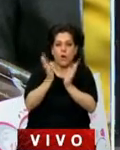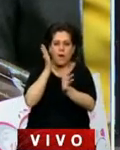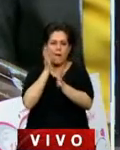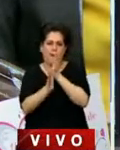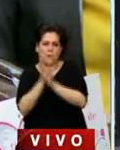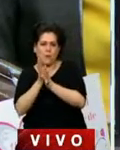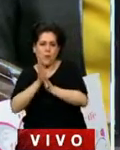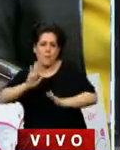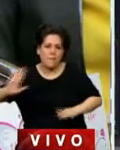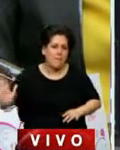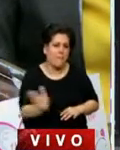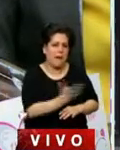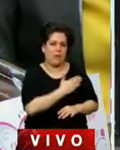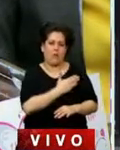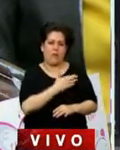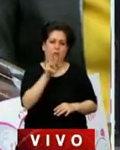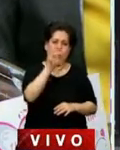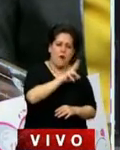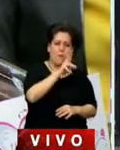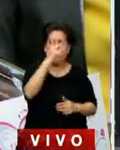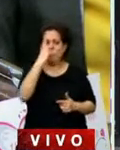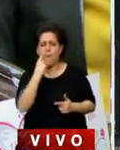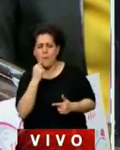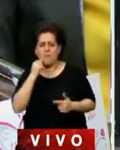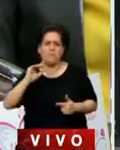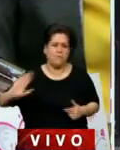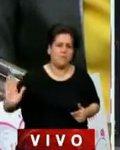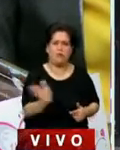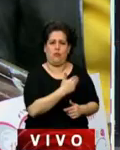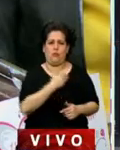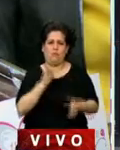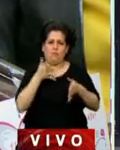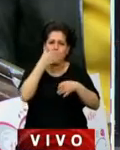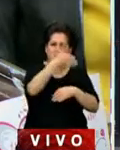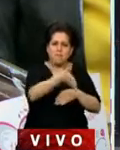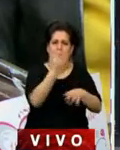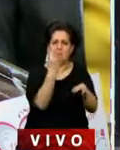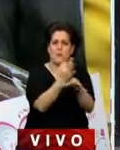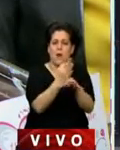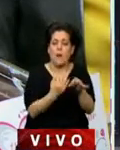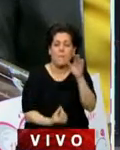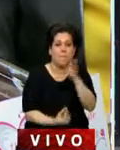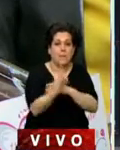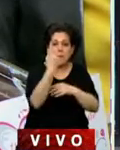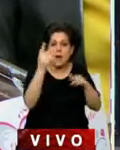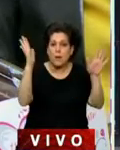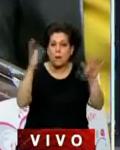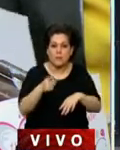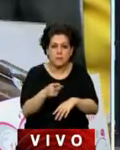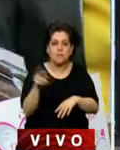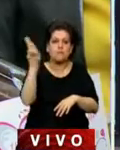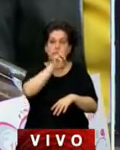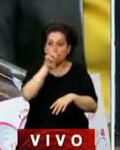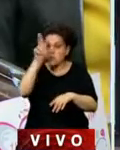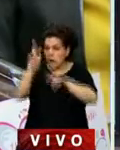eso luego lo va a negociar el gobierno de la provincia con la Secretaría de Energía. Son cuatro las provincias que no mantienen deuda, que es en el caso de